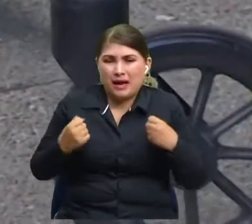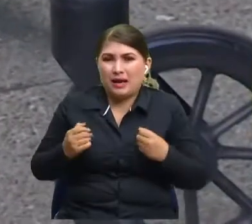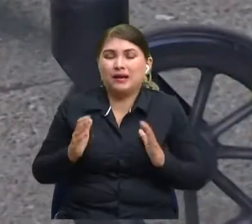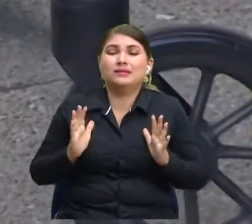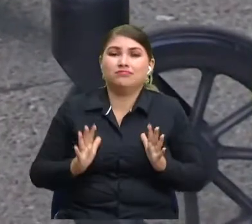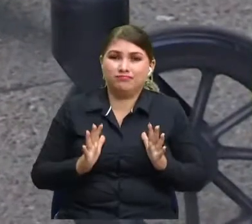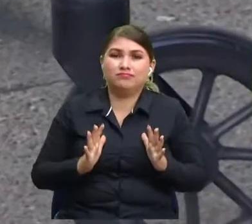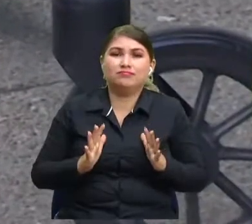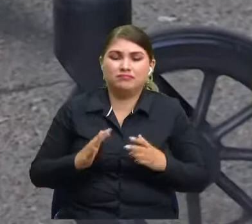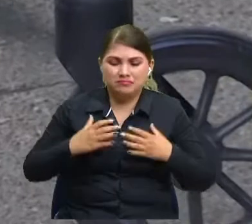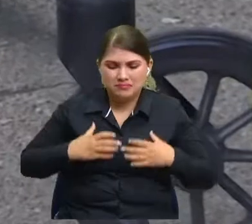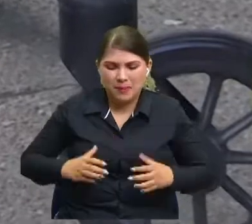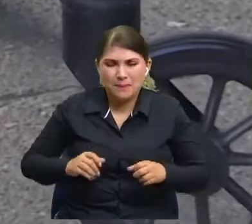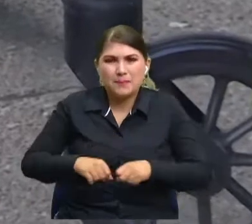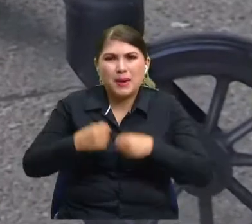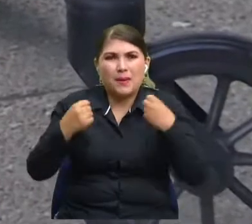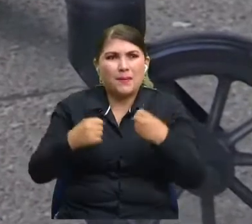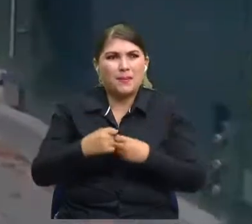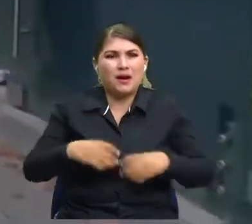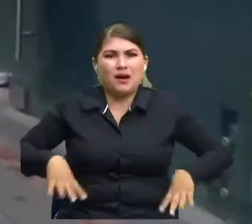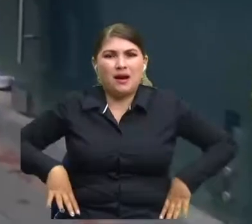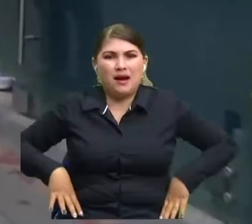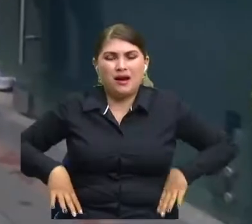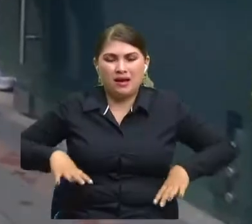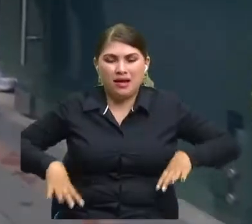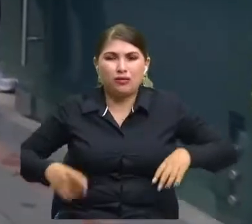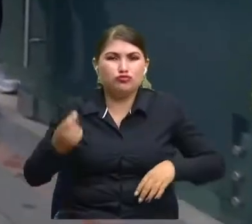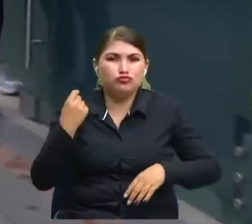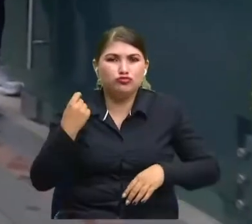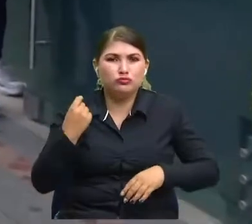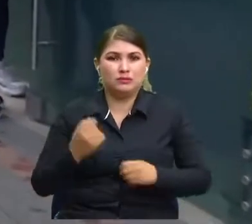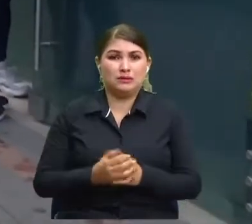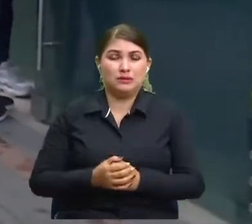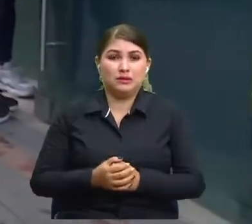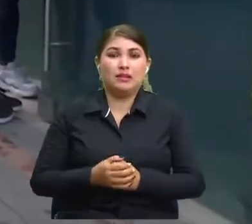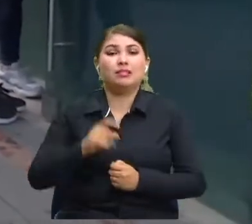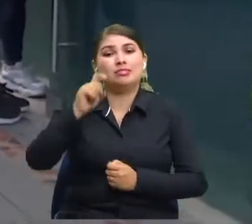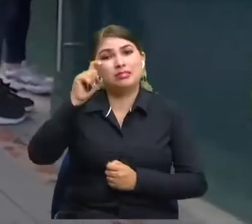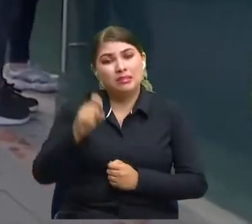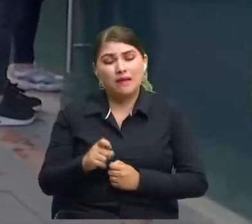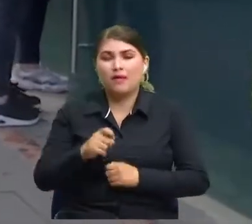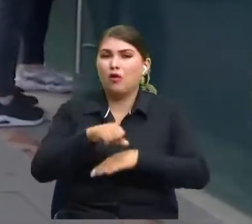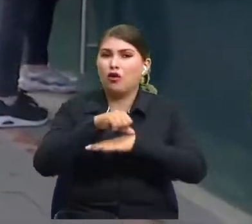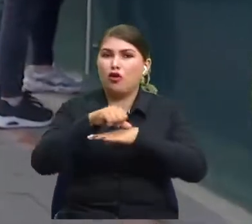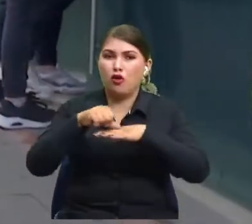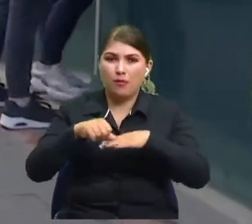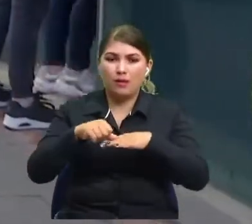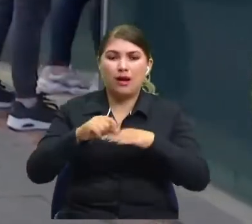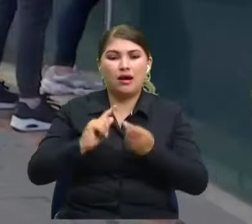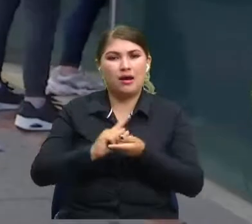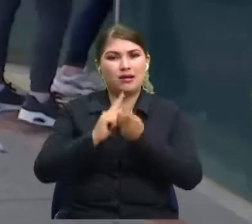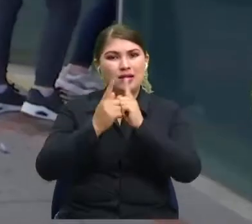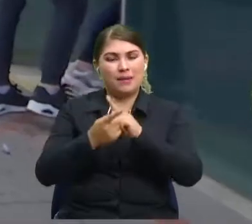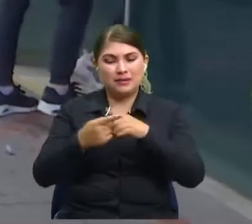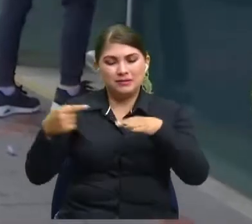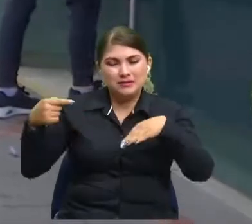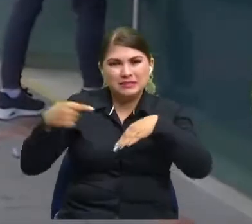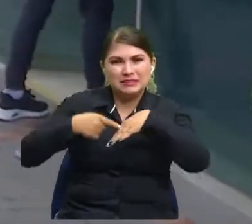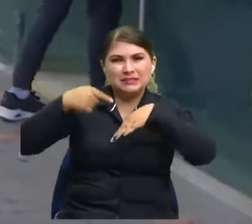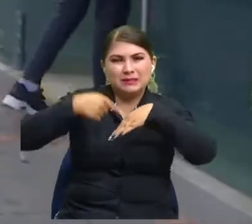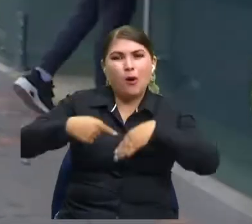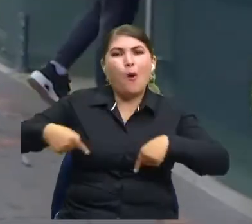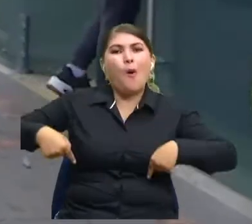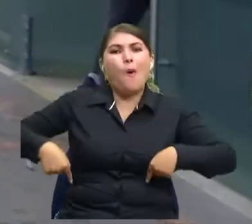le ha generado fracturas como la de su cadera, la más reciente, la cual debe ser operada para cambiarle los clavos que